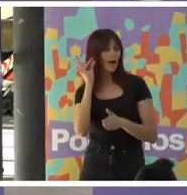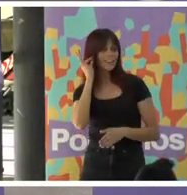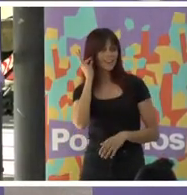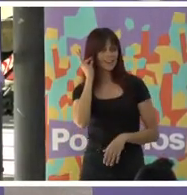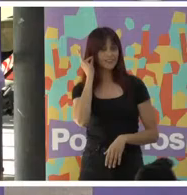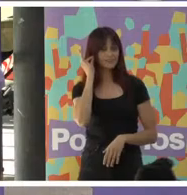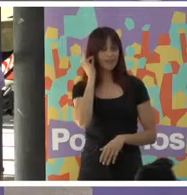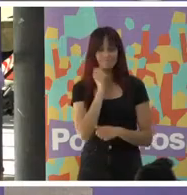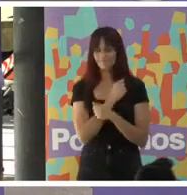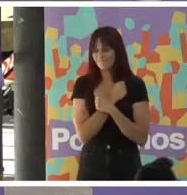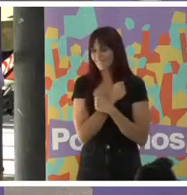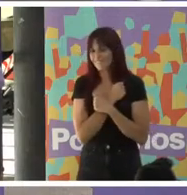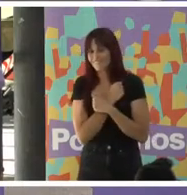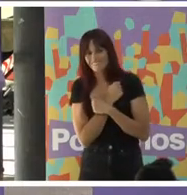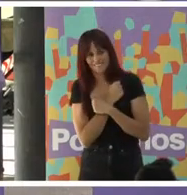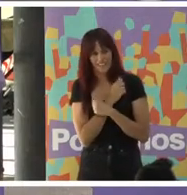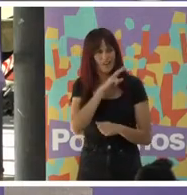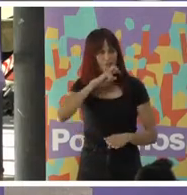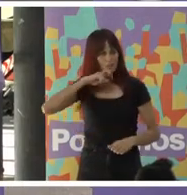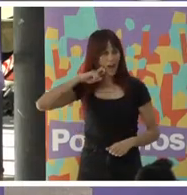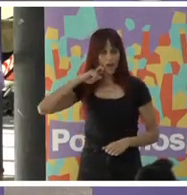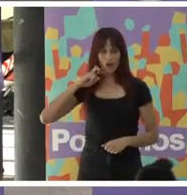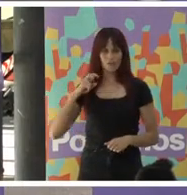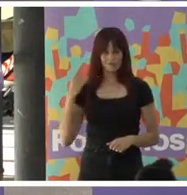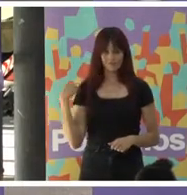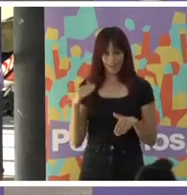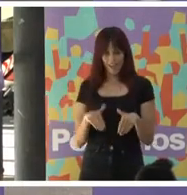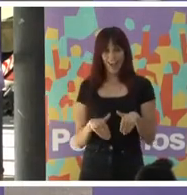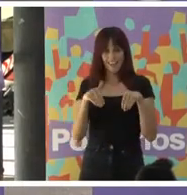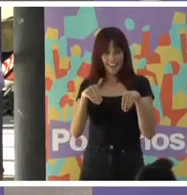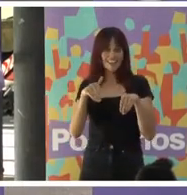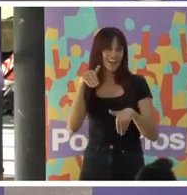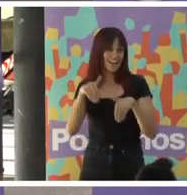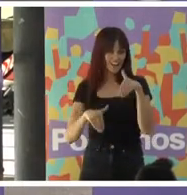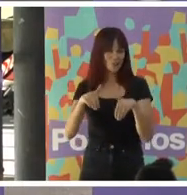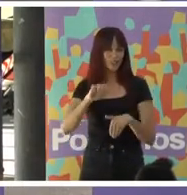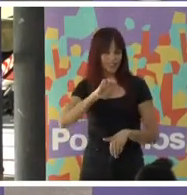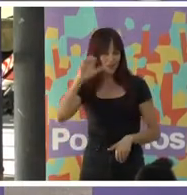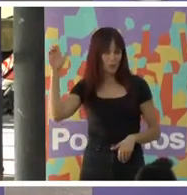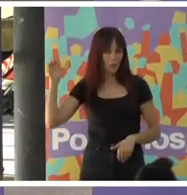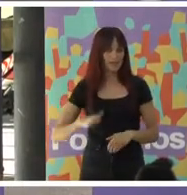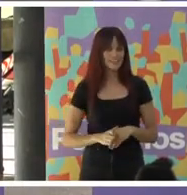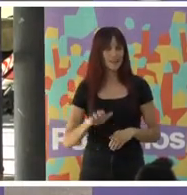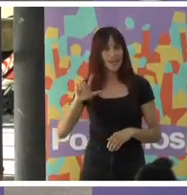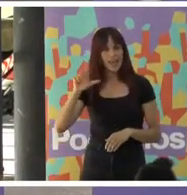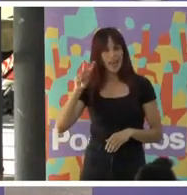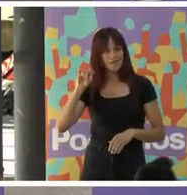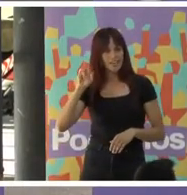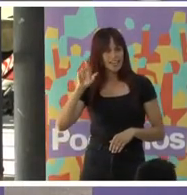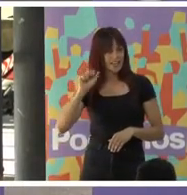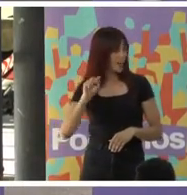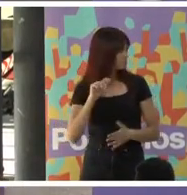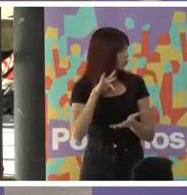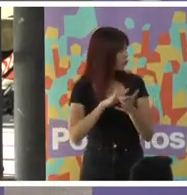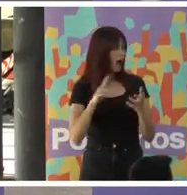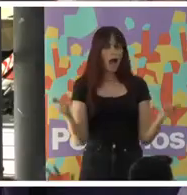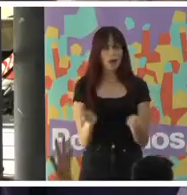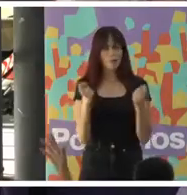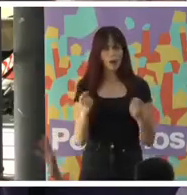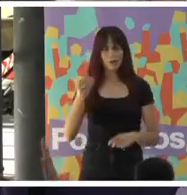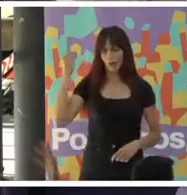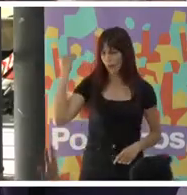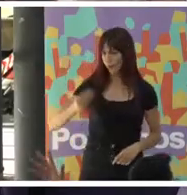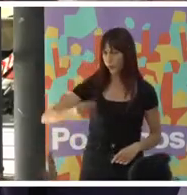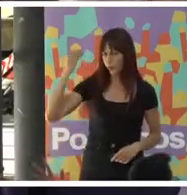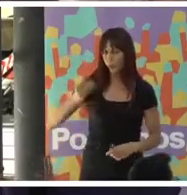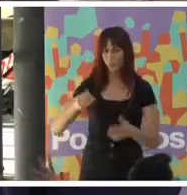tan queridas y tan valiosas como nuestra candidata a las elecciones europeas, Elvira, que está haciendo una pedazo de campaña.